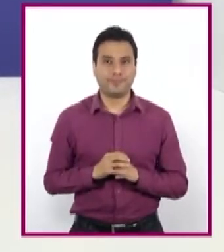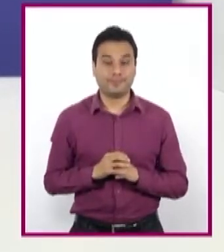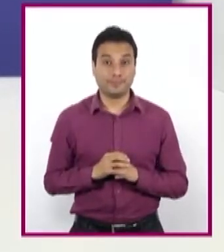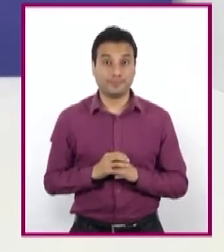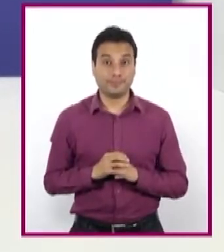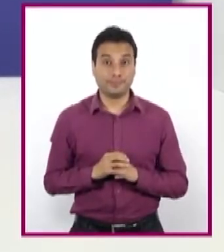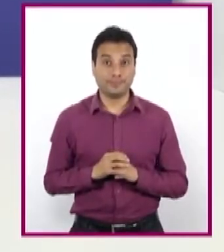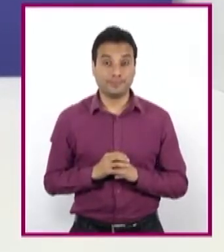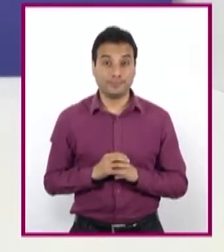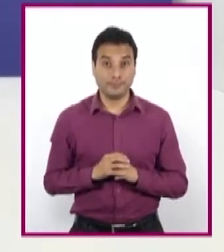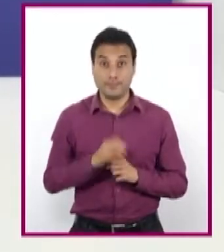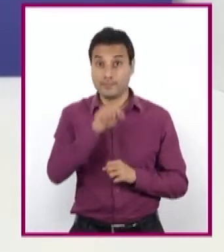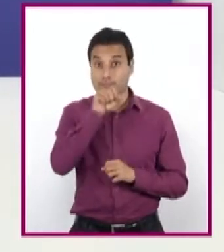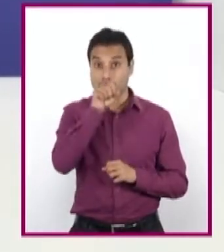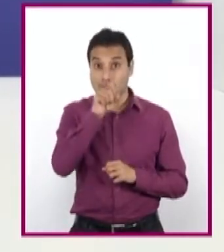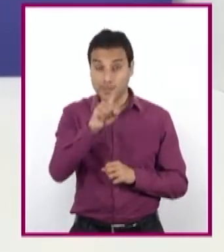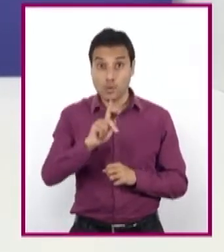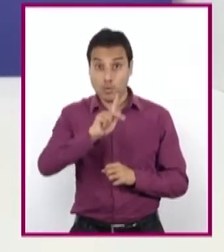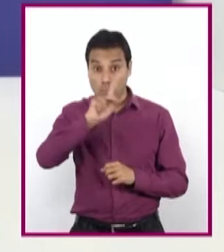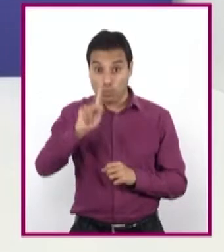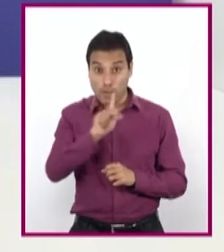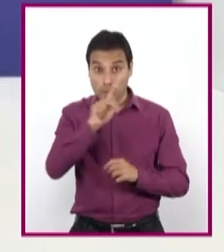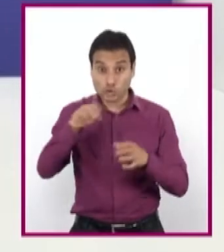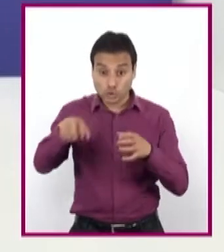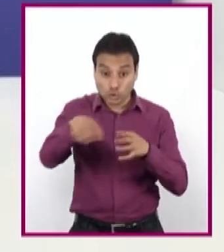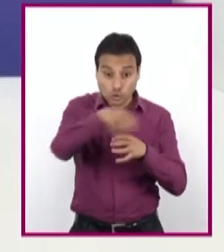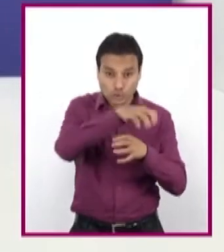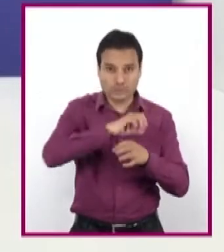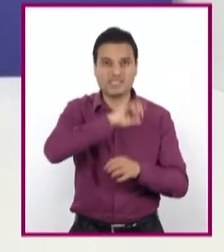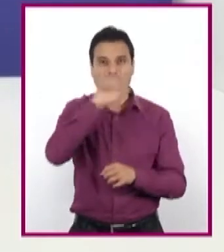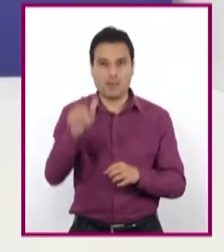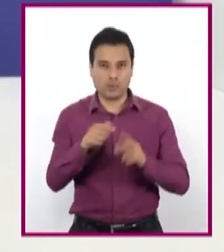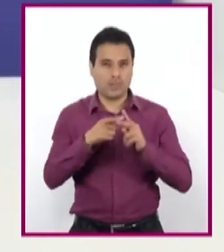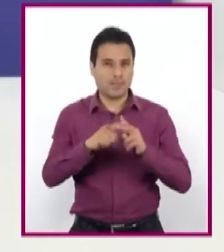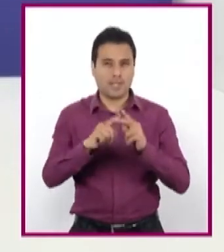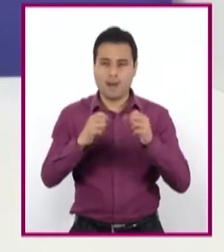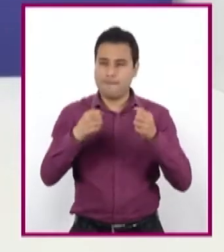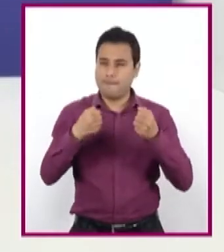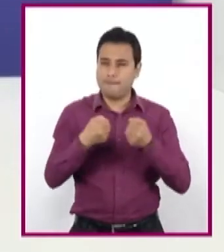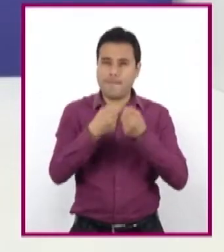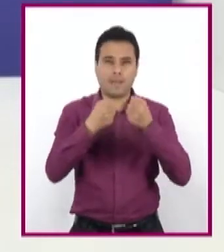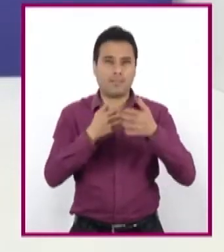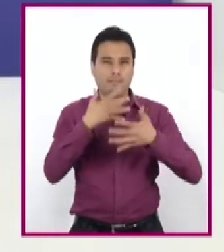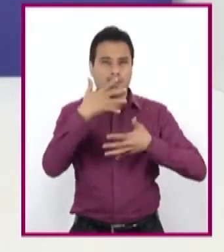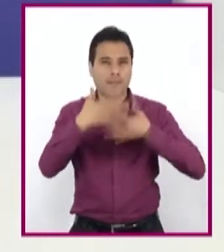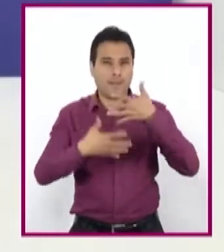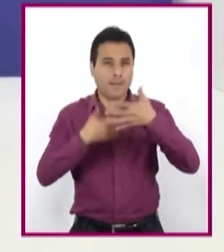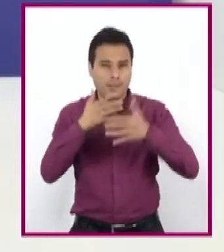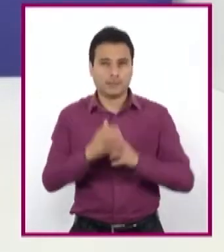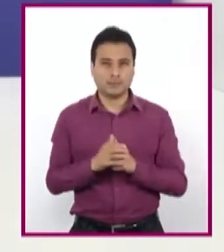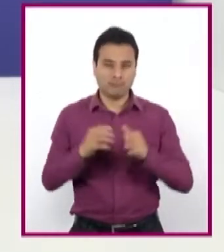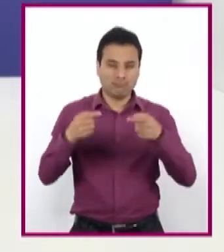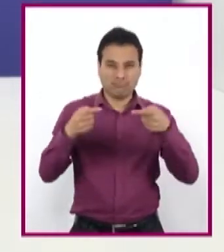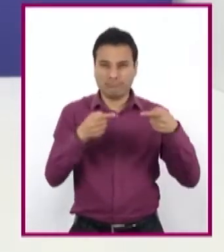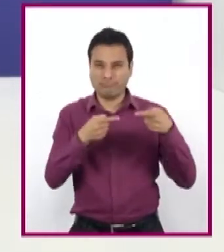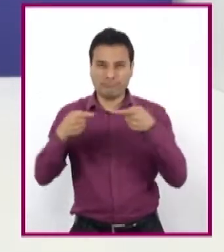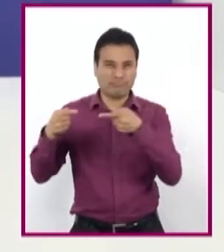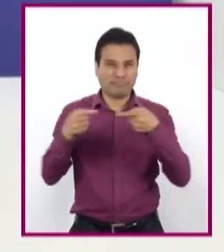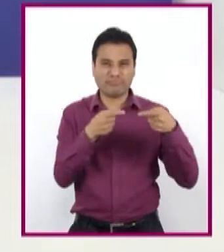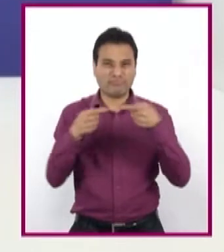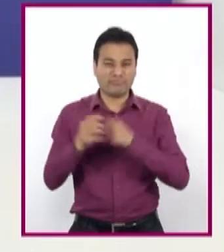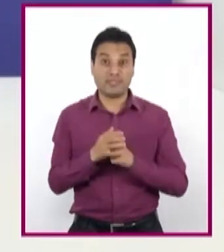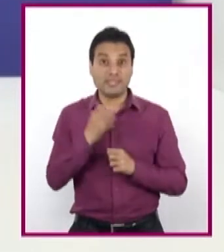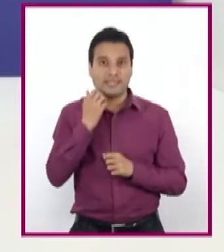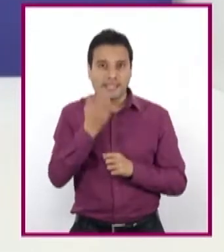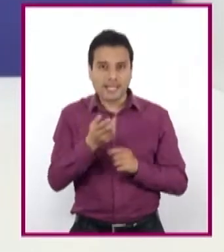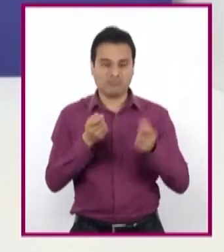de las pujantes cabeceras generó pugnas y francos conflictos bélicos dirigidos a zanjar las rivalidades por el control